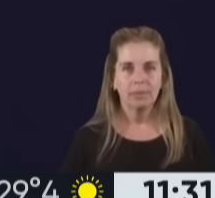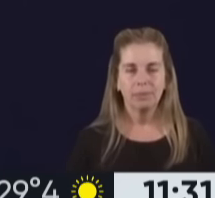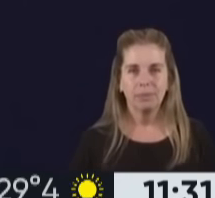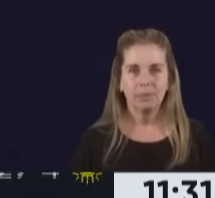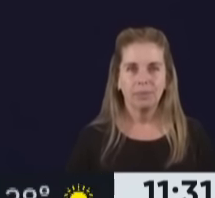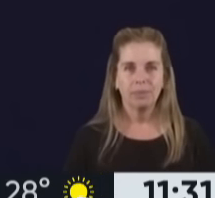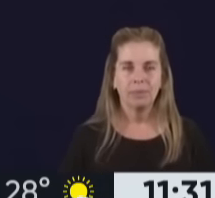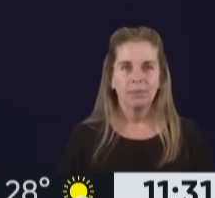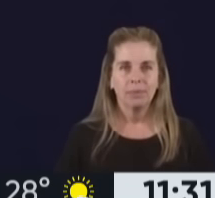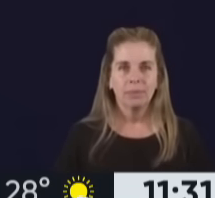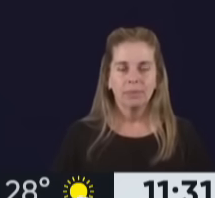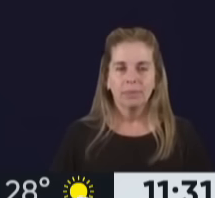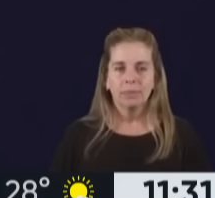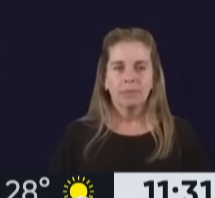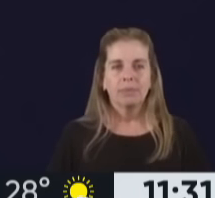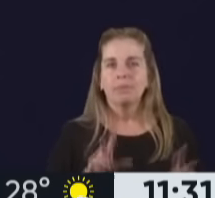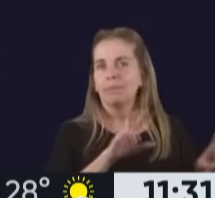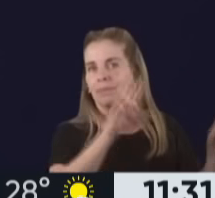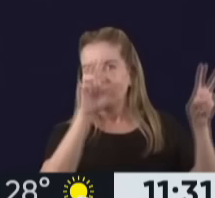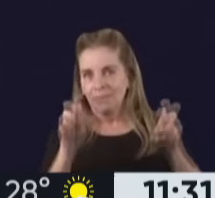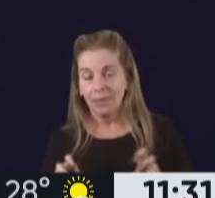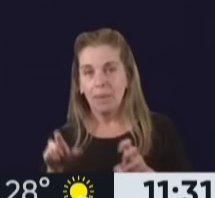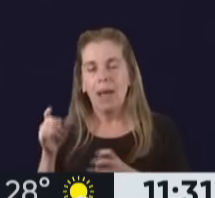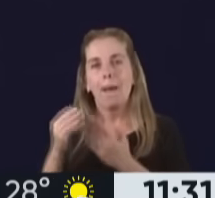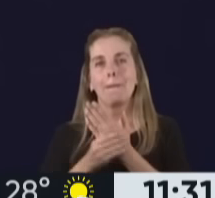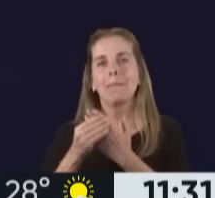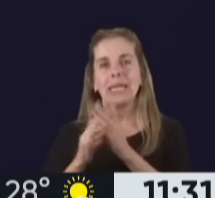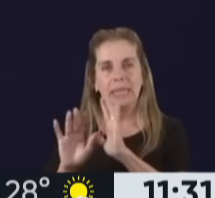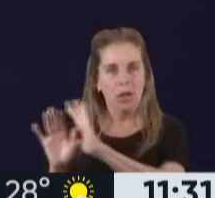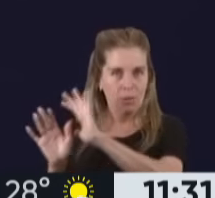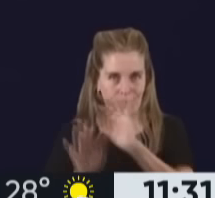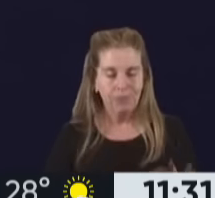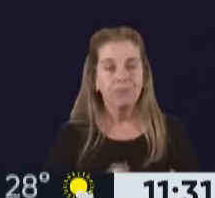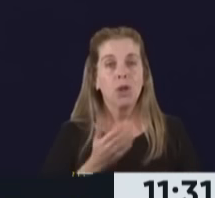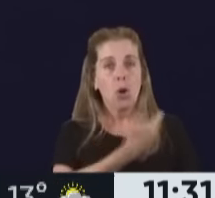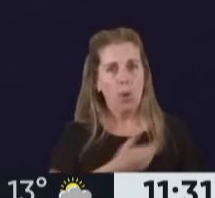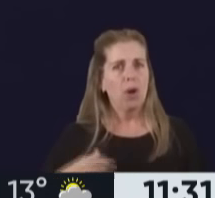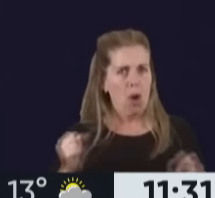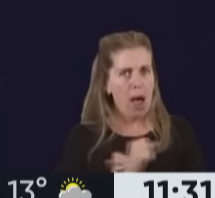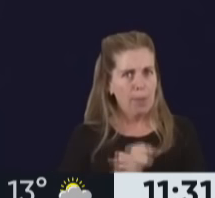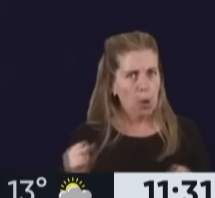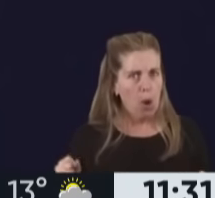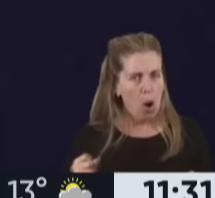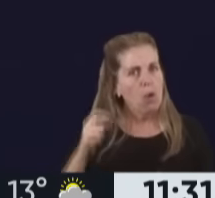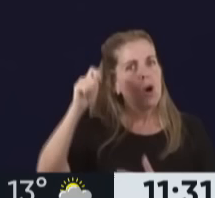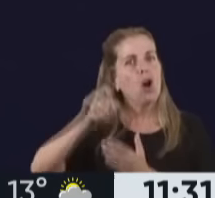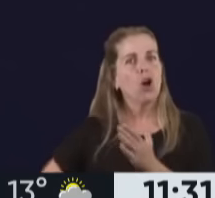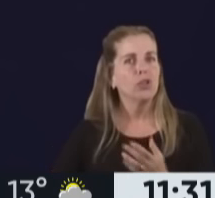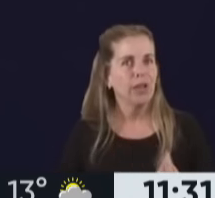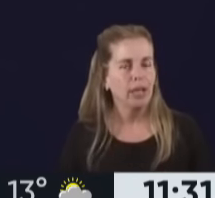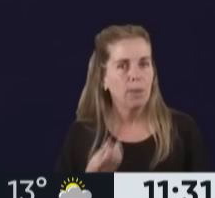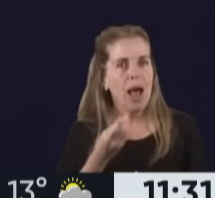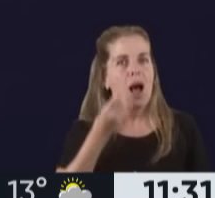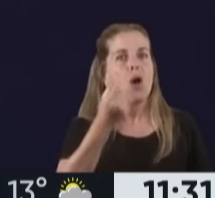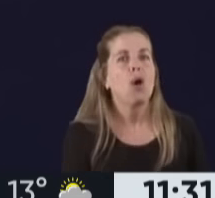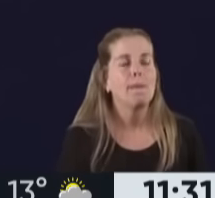Cambio de área, del ministerio. El gobierno aprobó un contrato de financiamiento para la adquisición de 4